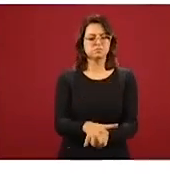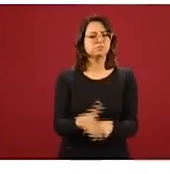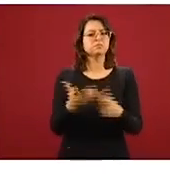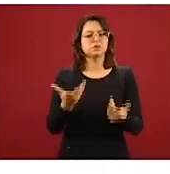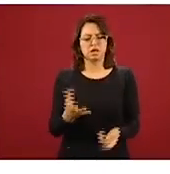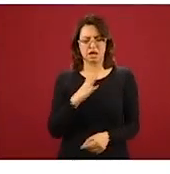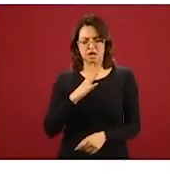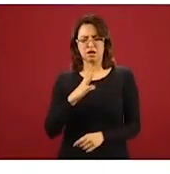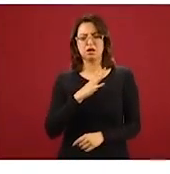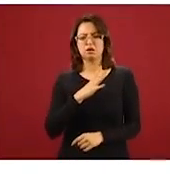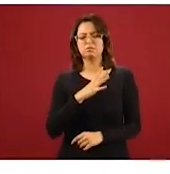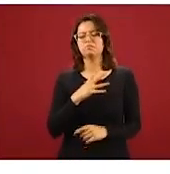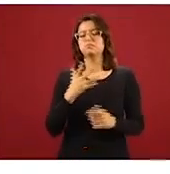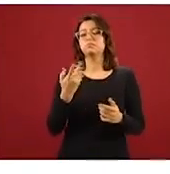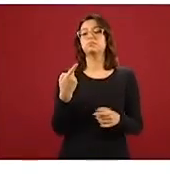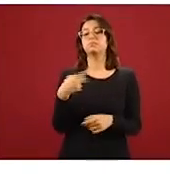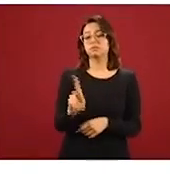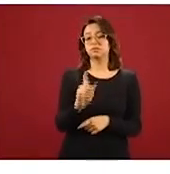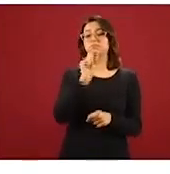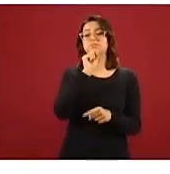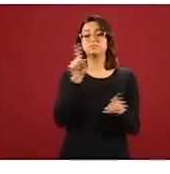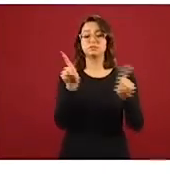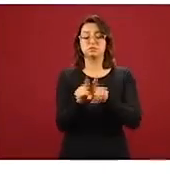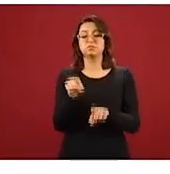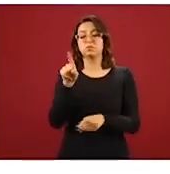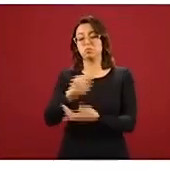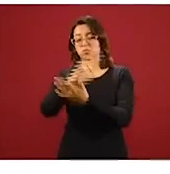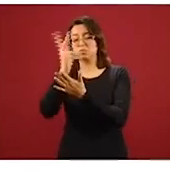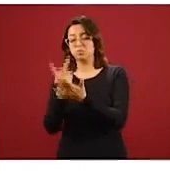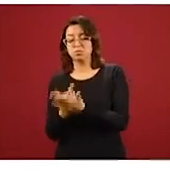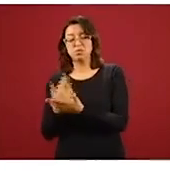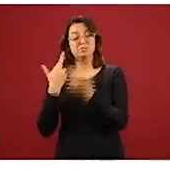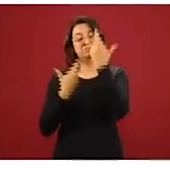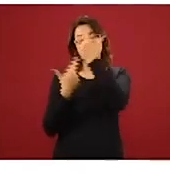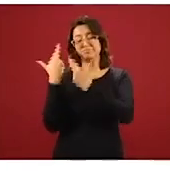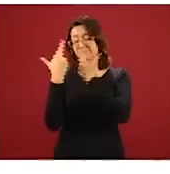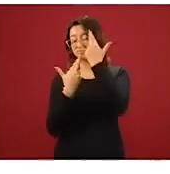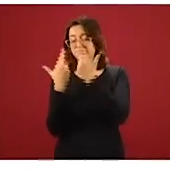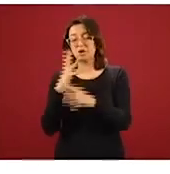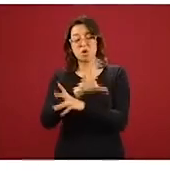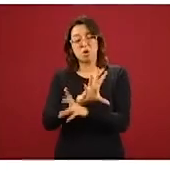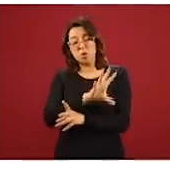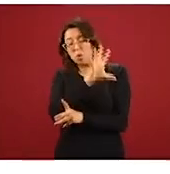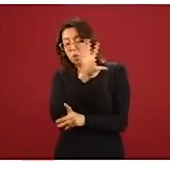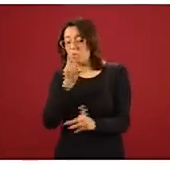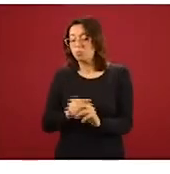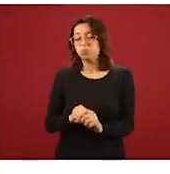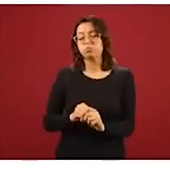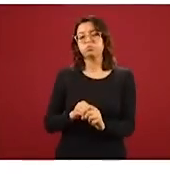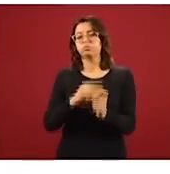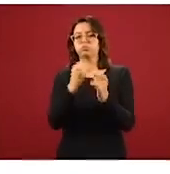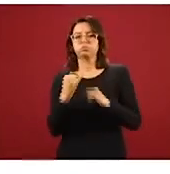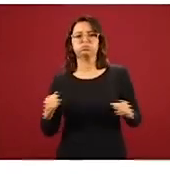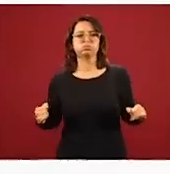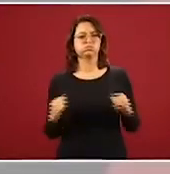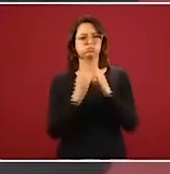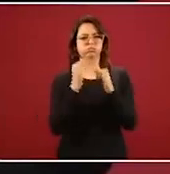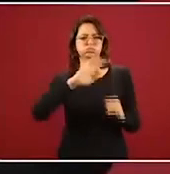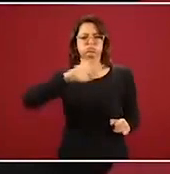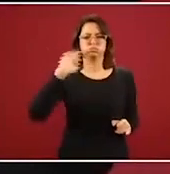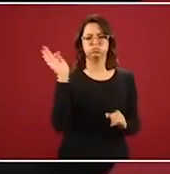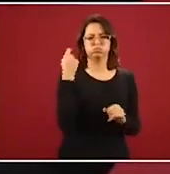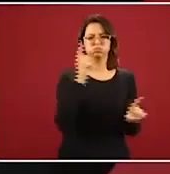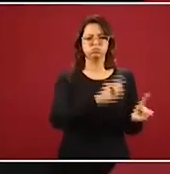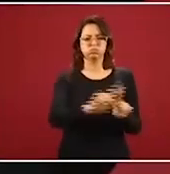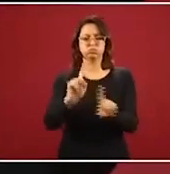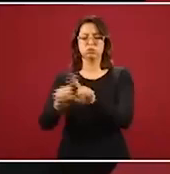en el hospital. No obstante, hay un programa de auditorías para todas las instalaciones federales de salud en el